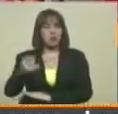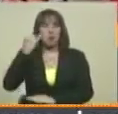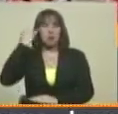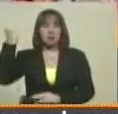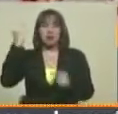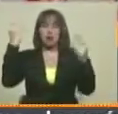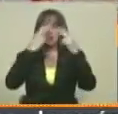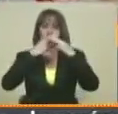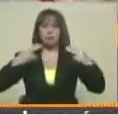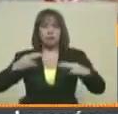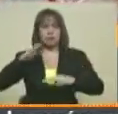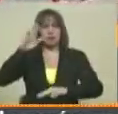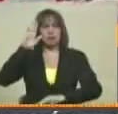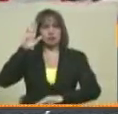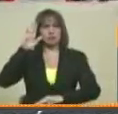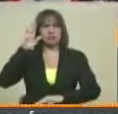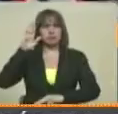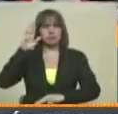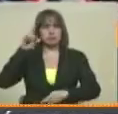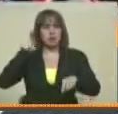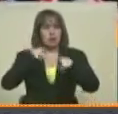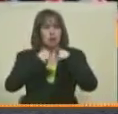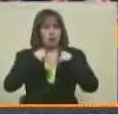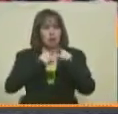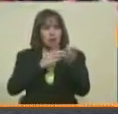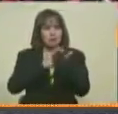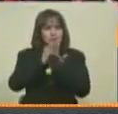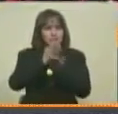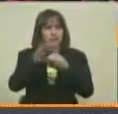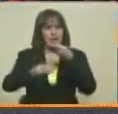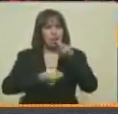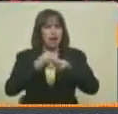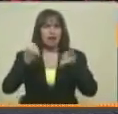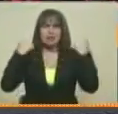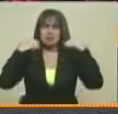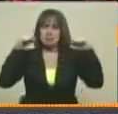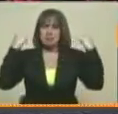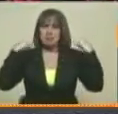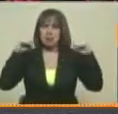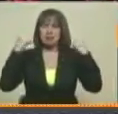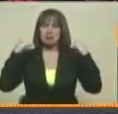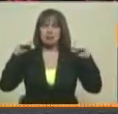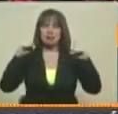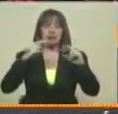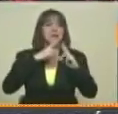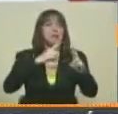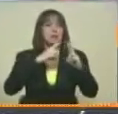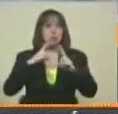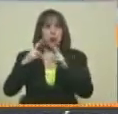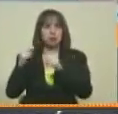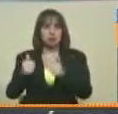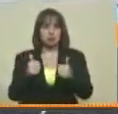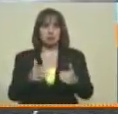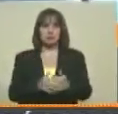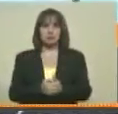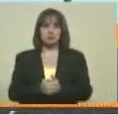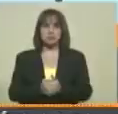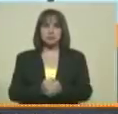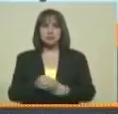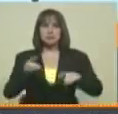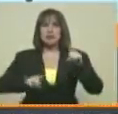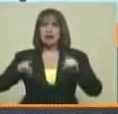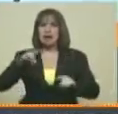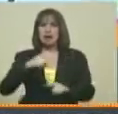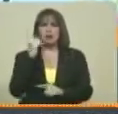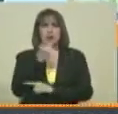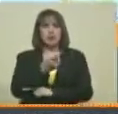comprometida, comprometida con la práctica, con la realidad, con los resultados. Si algo debemos aprender